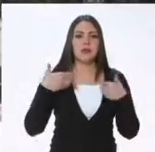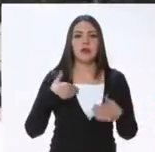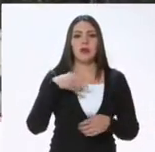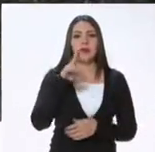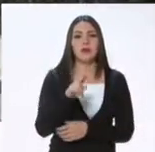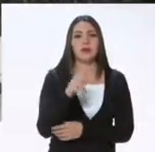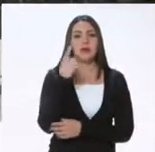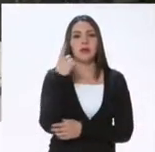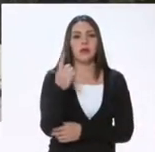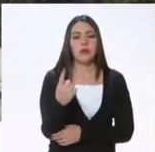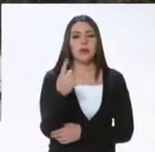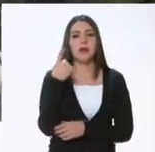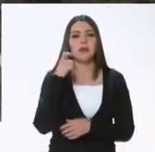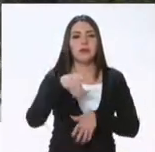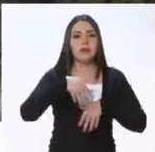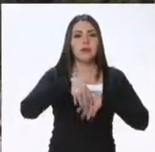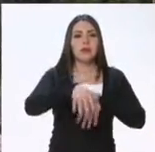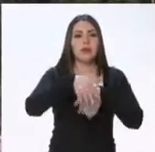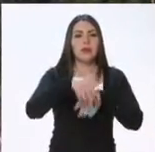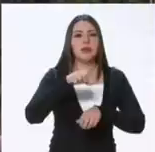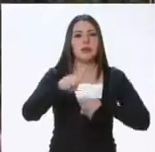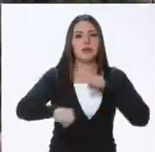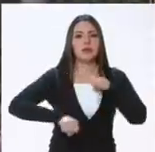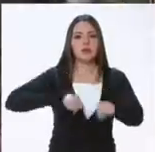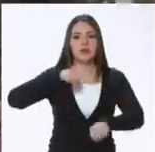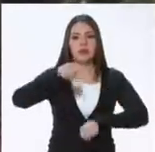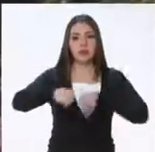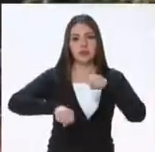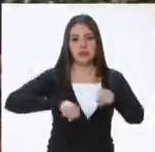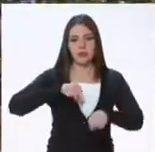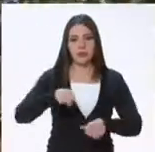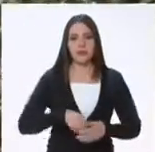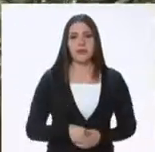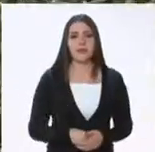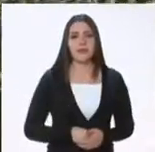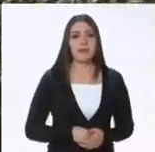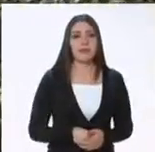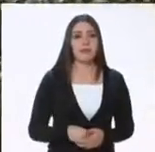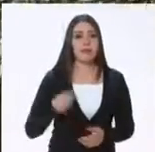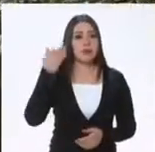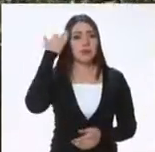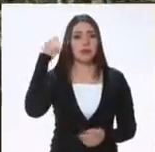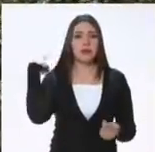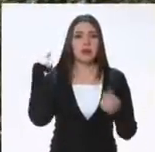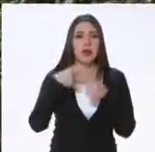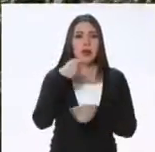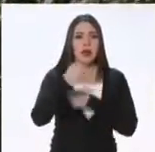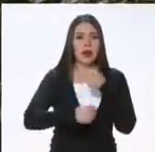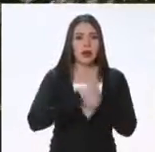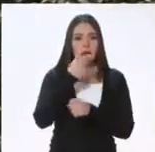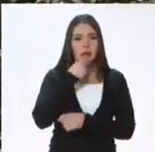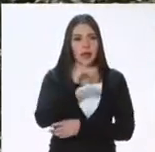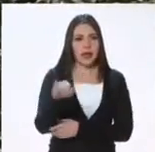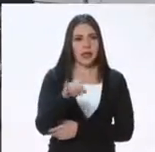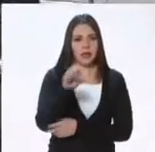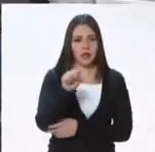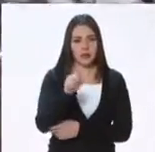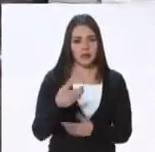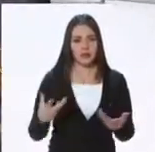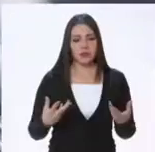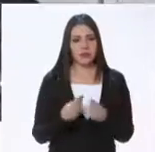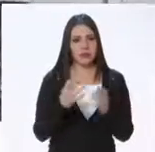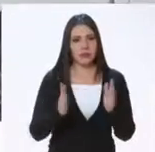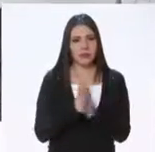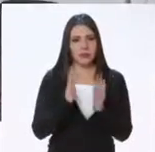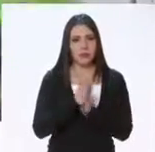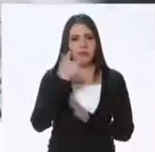edición anual de la peregrinación de ciclistas. Desde hace varios años, don Jesús participa en esta peregrinación. Más que nada